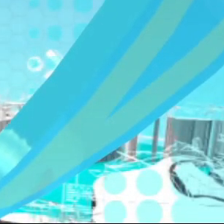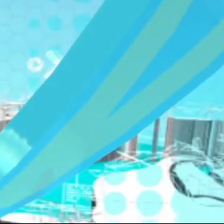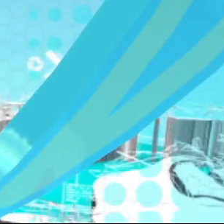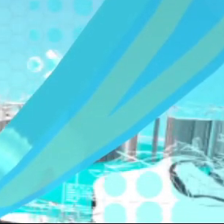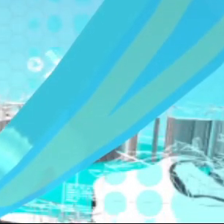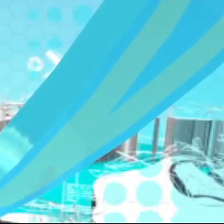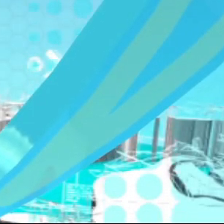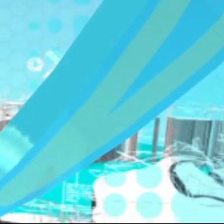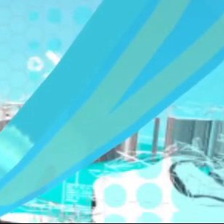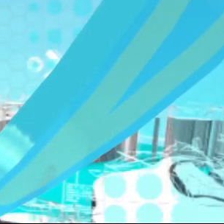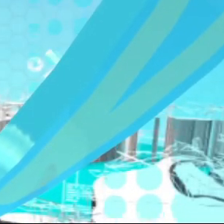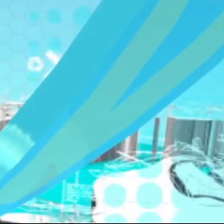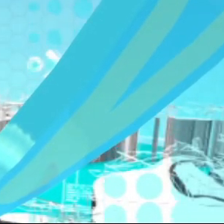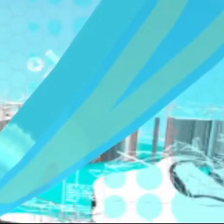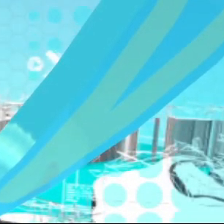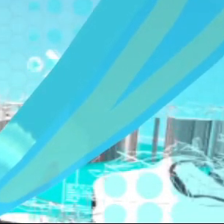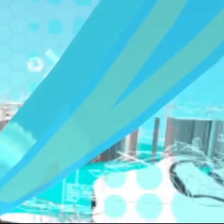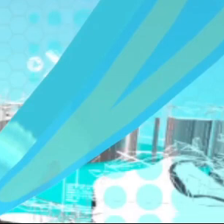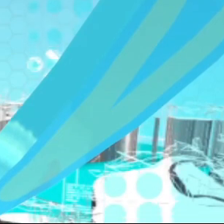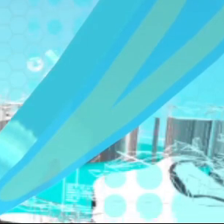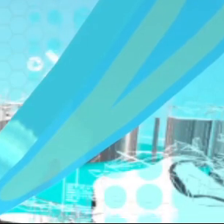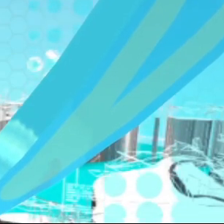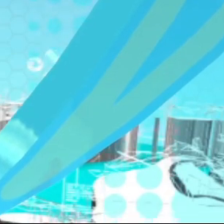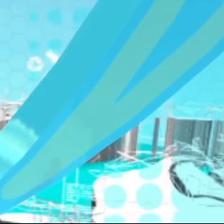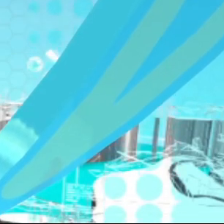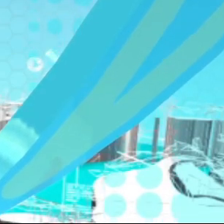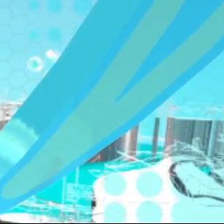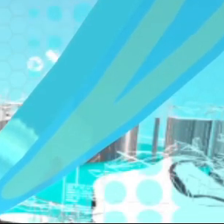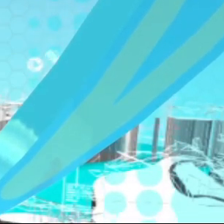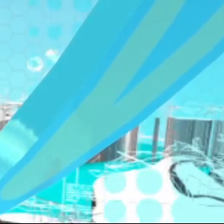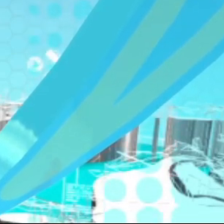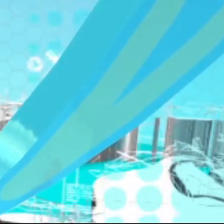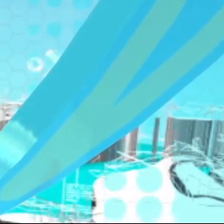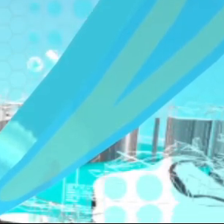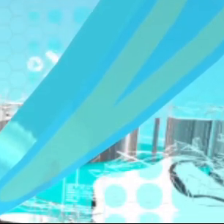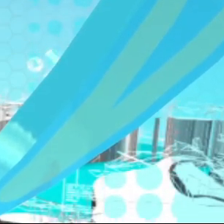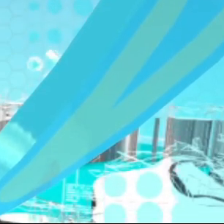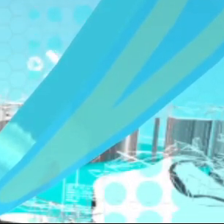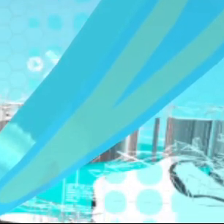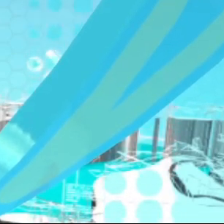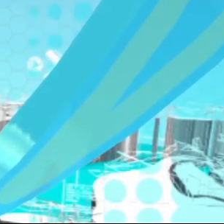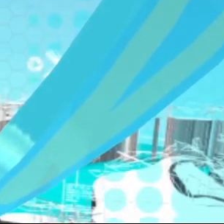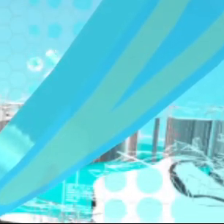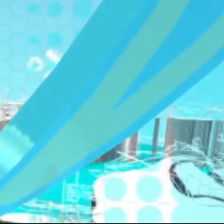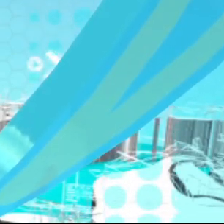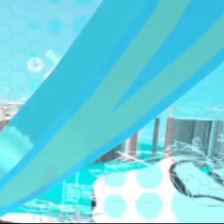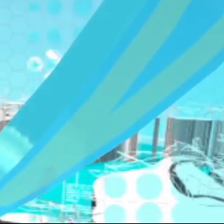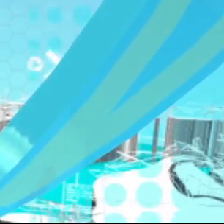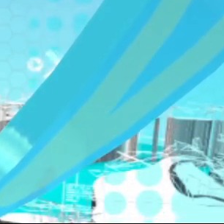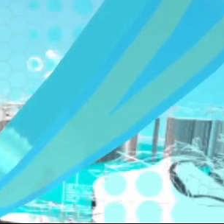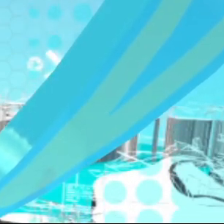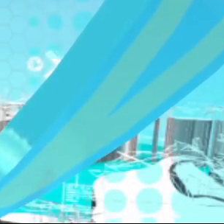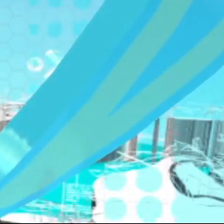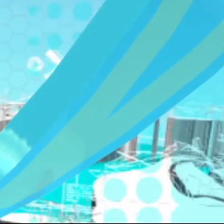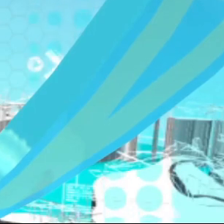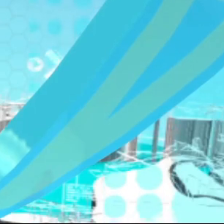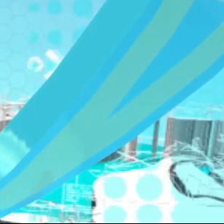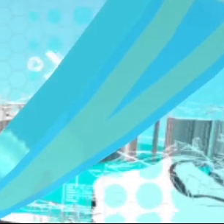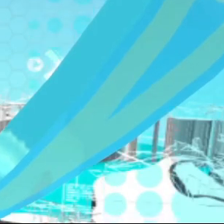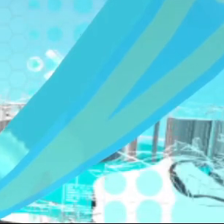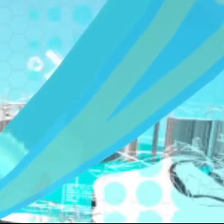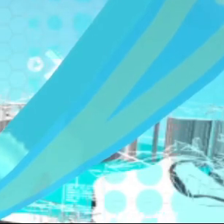¿Se siente la ciudadanía representada por los diputados? Todo indica que no, y por eso damos una mirada a